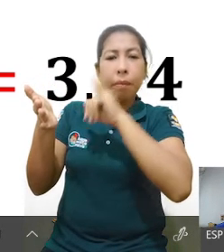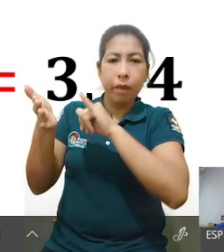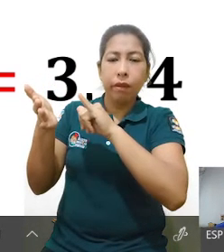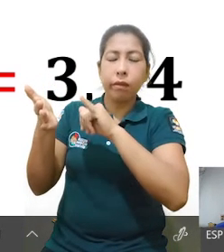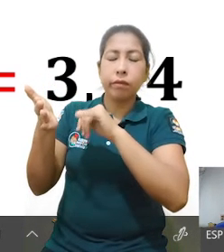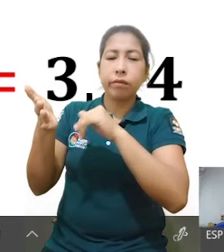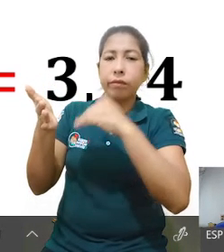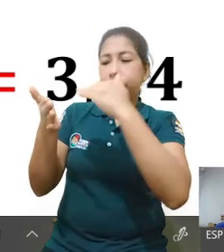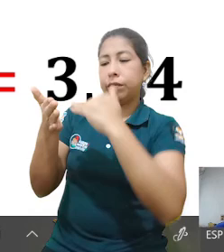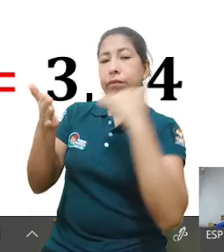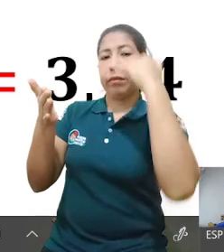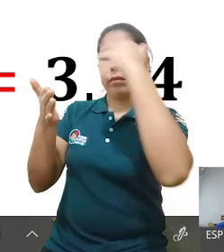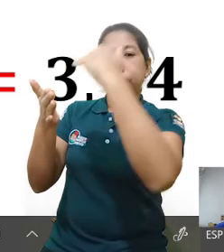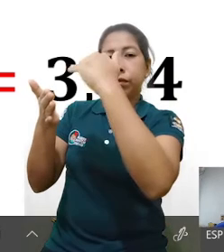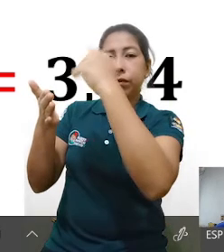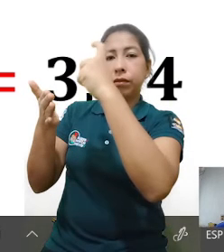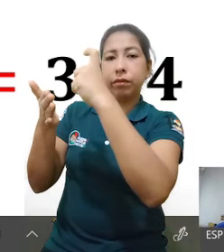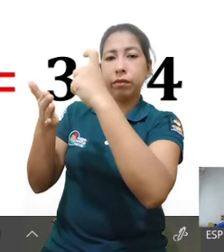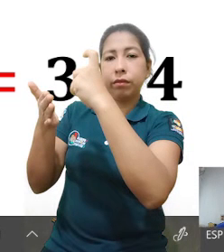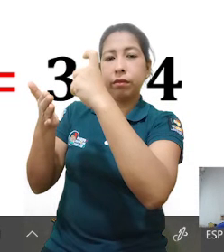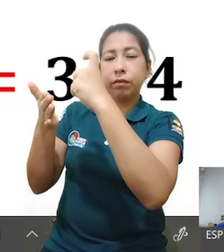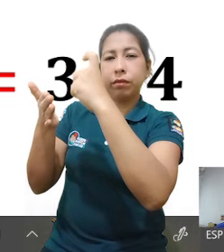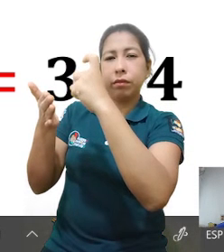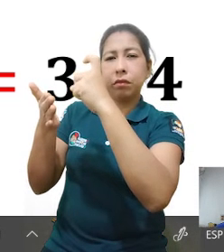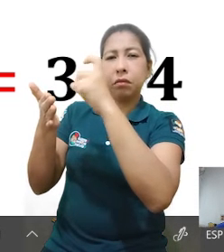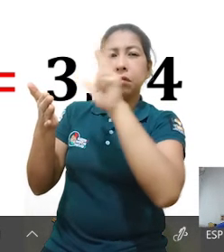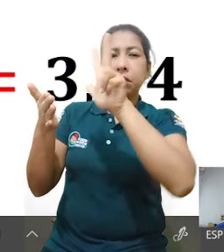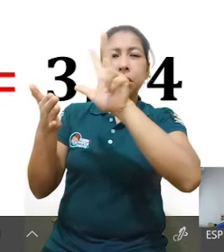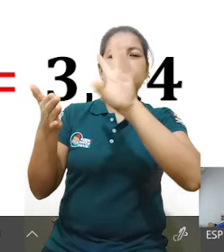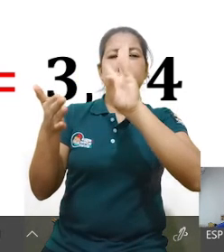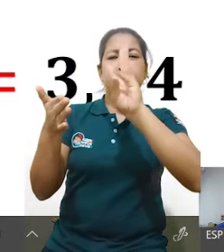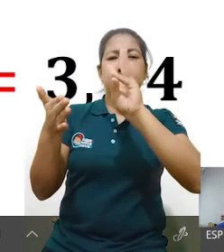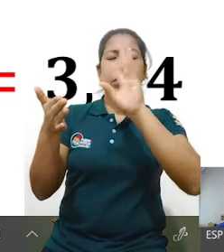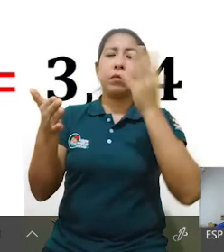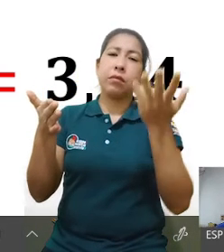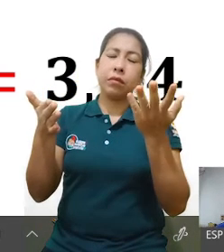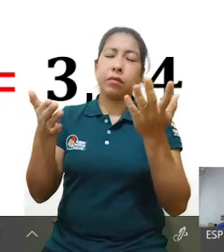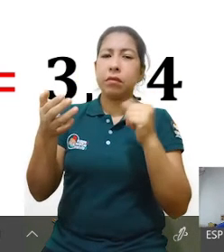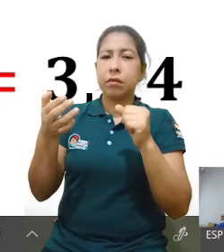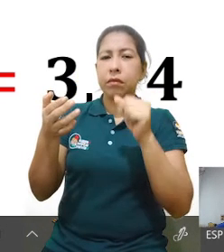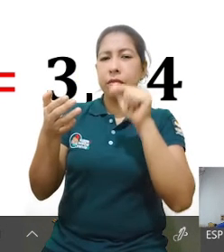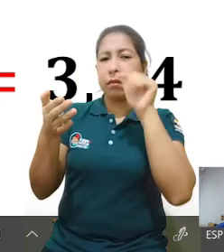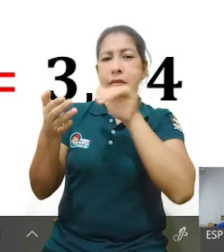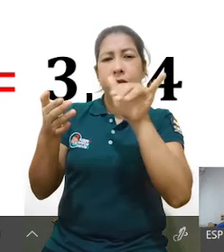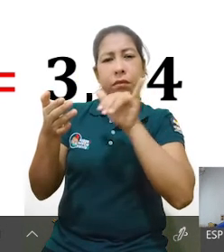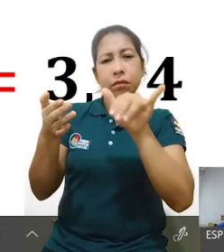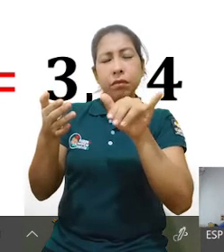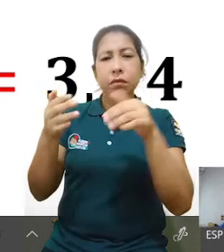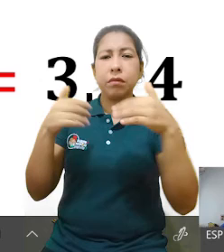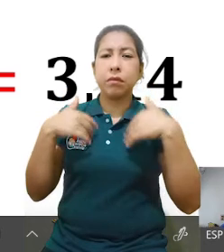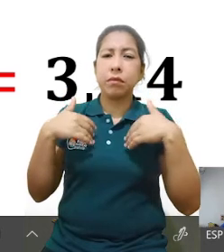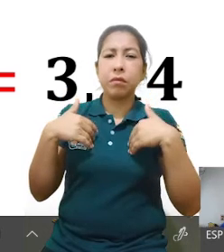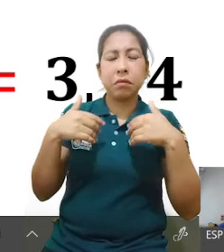pi. Avanzamos hacia el argumento, el valor 36.3. Anotamos igual